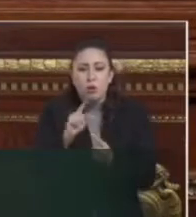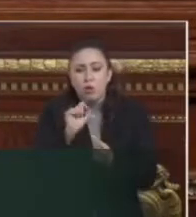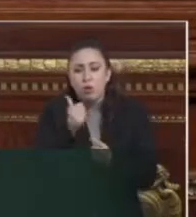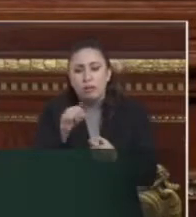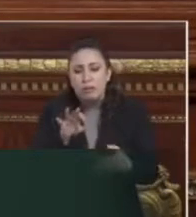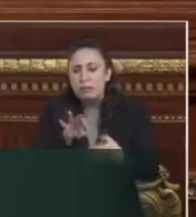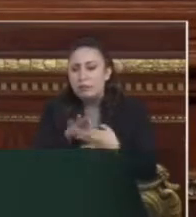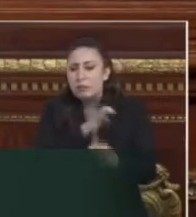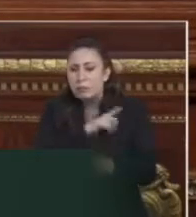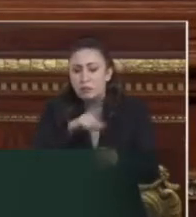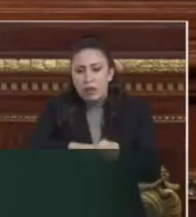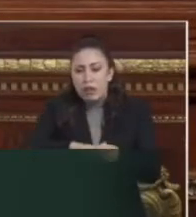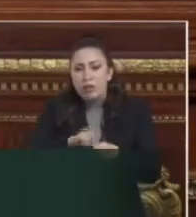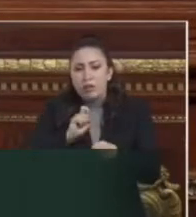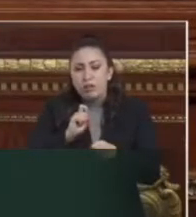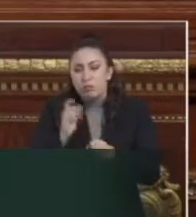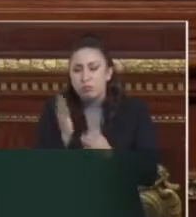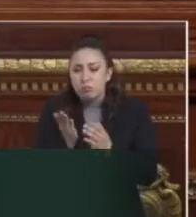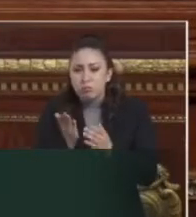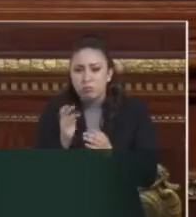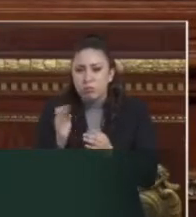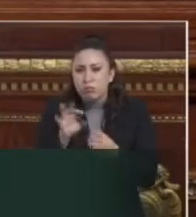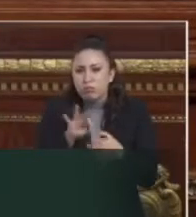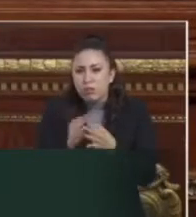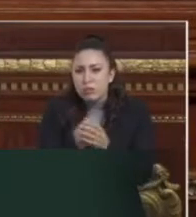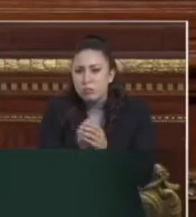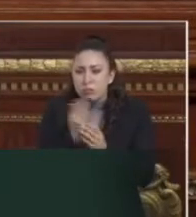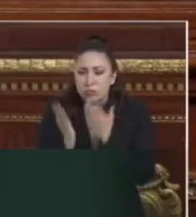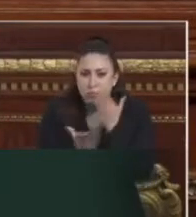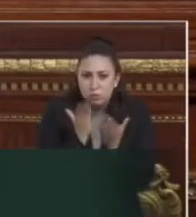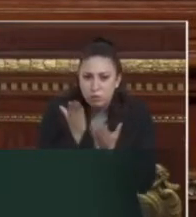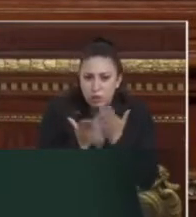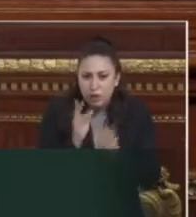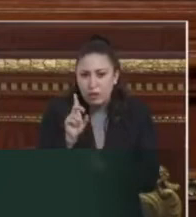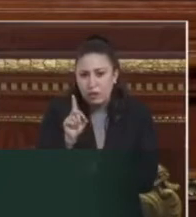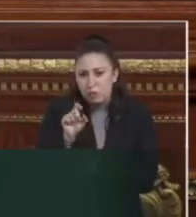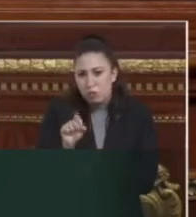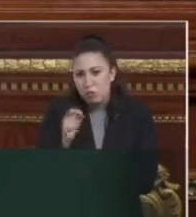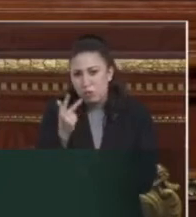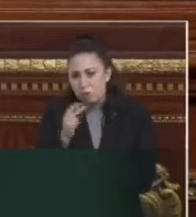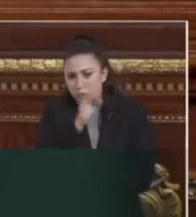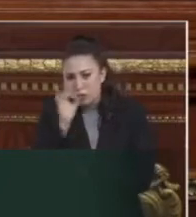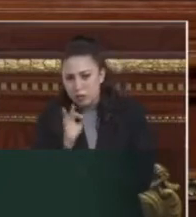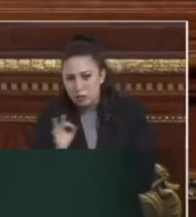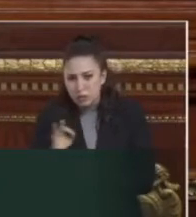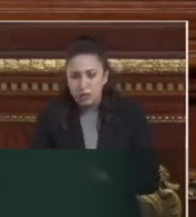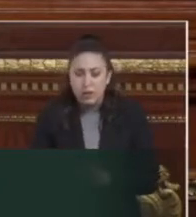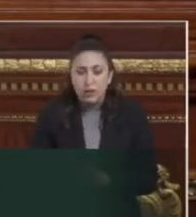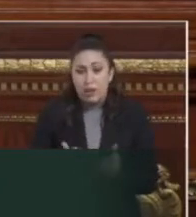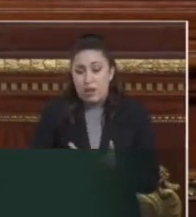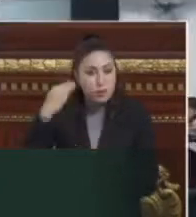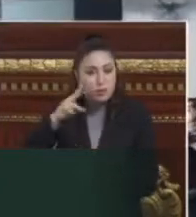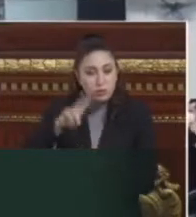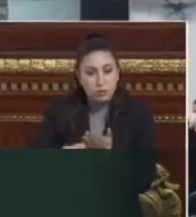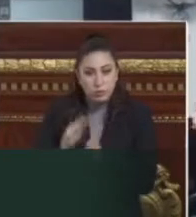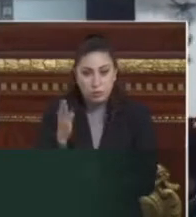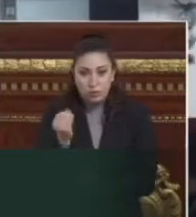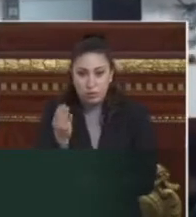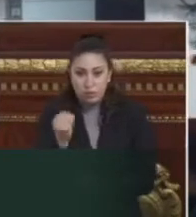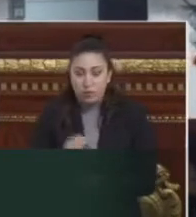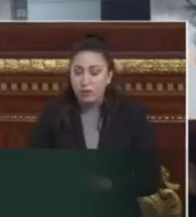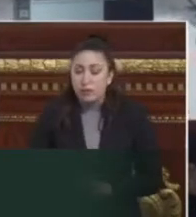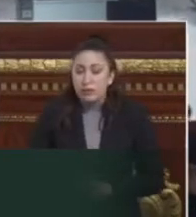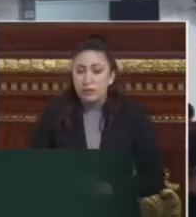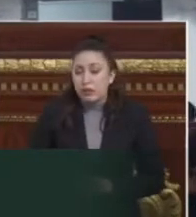con el propósito de incluir a la Secretaría de Educación, Ciencia, Tecnología e Innovación de la Ciudad de México como una autoridad responsable para la aplicación de la